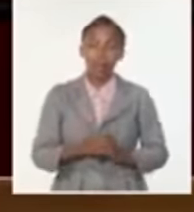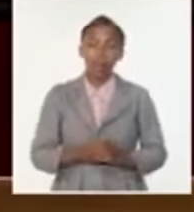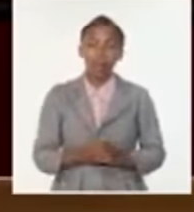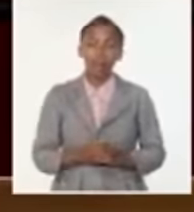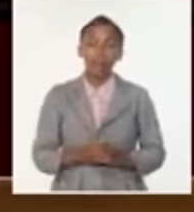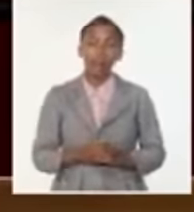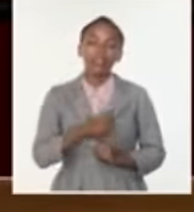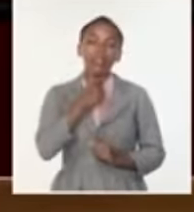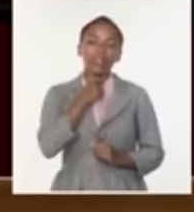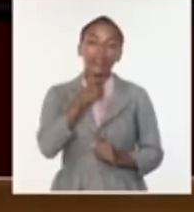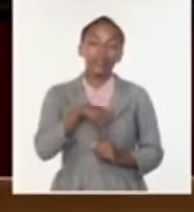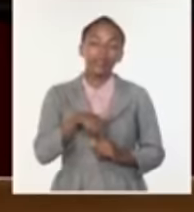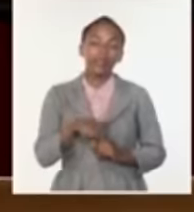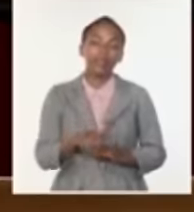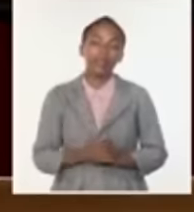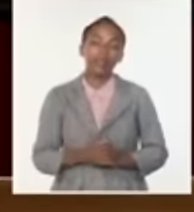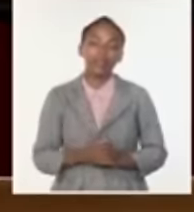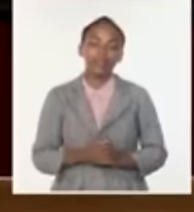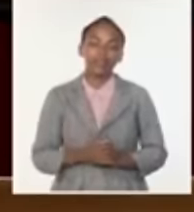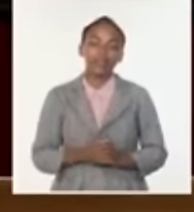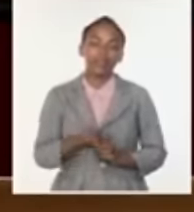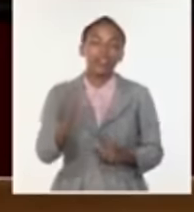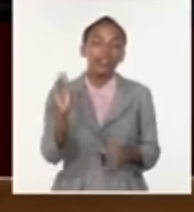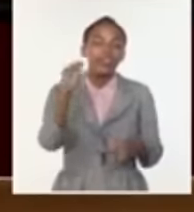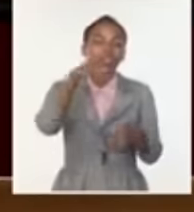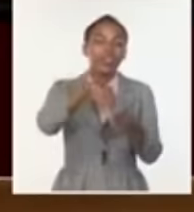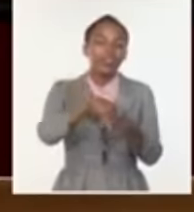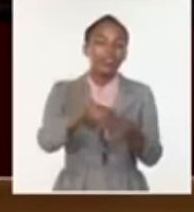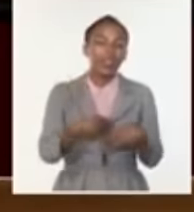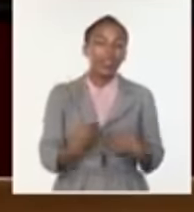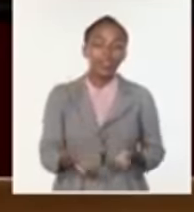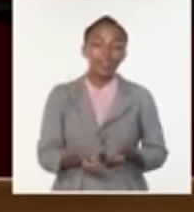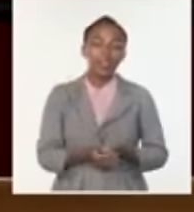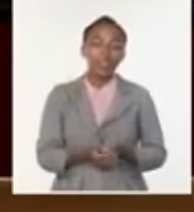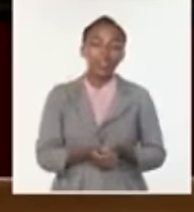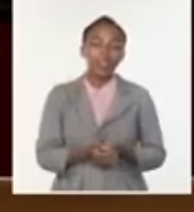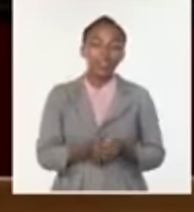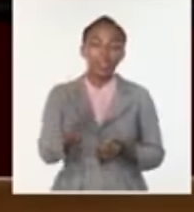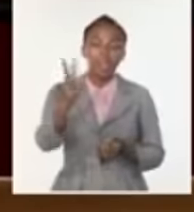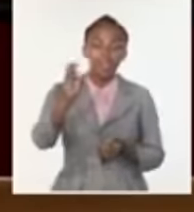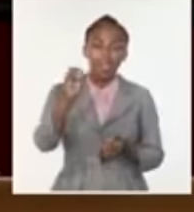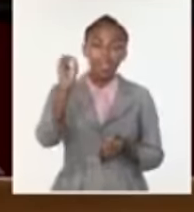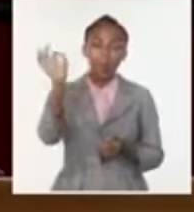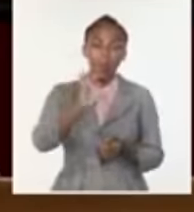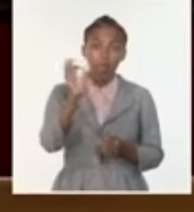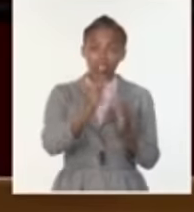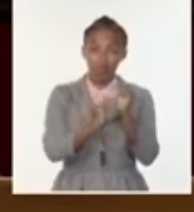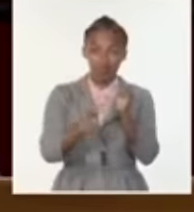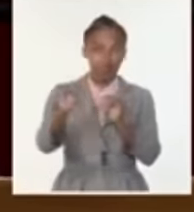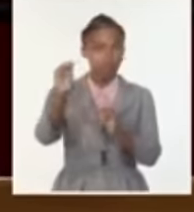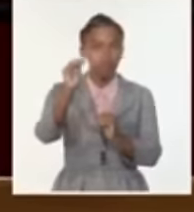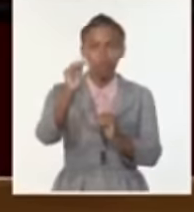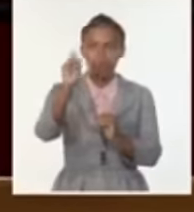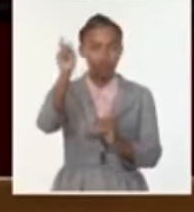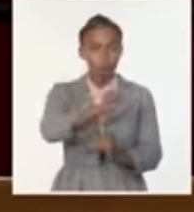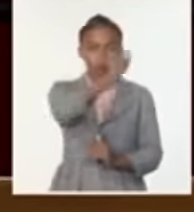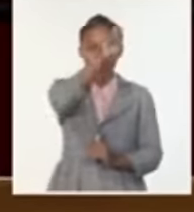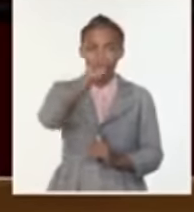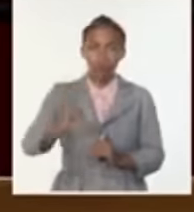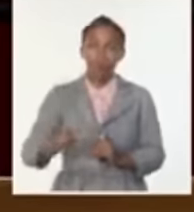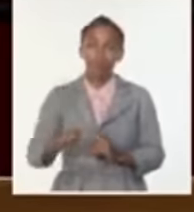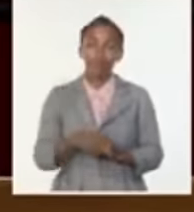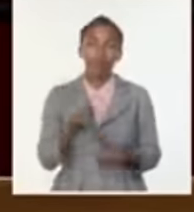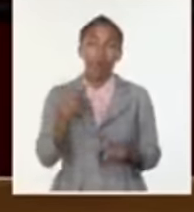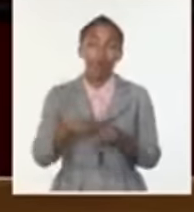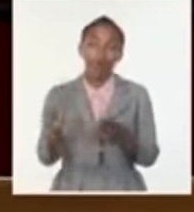a 900 pesos, eso tiene que incluir que no puede exceder el 30% de ganancia. Pero esta es otra medida